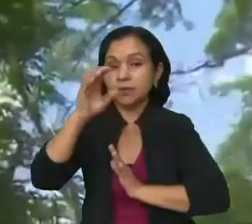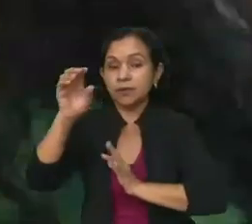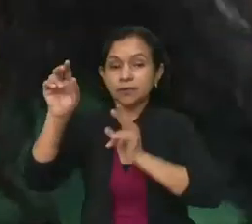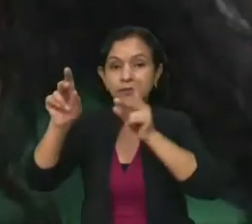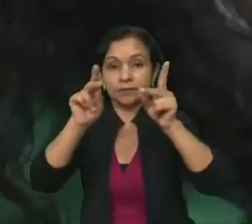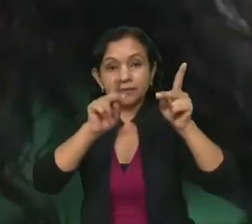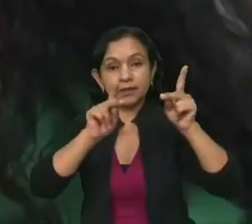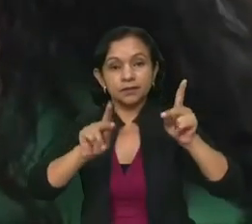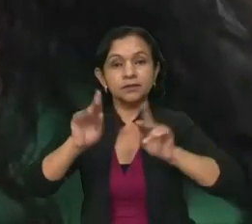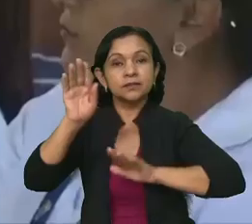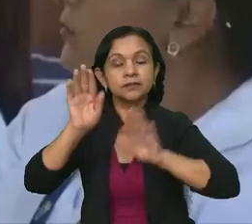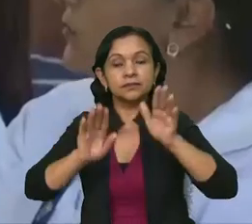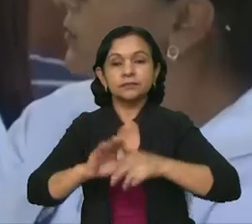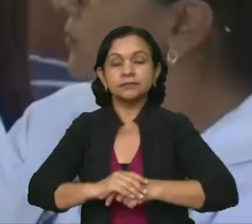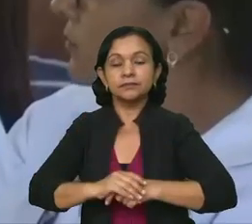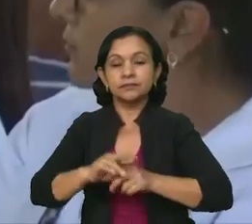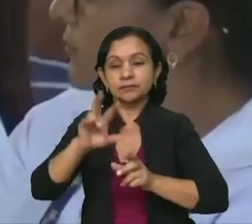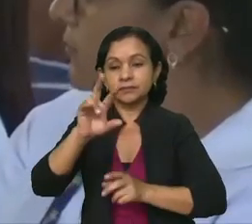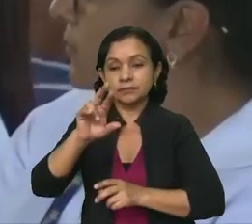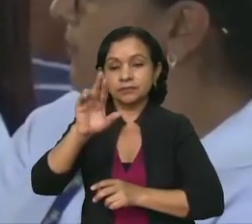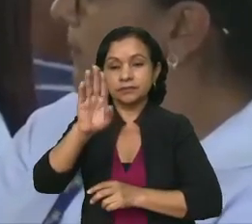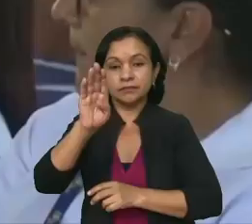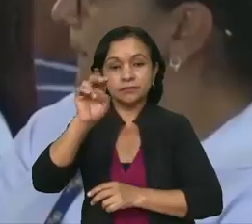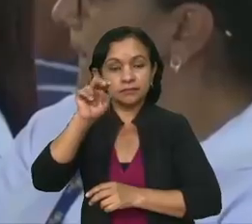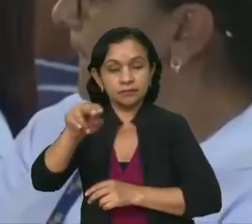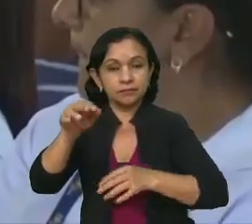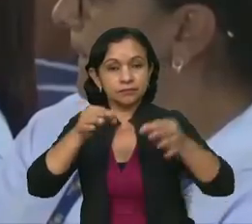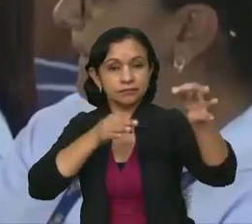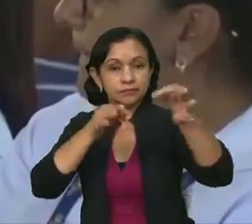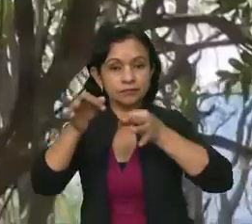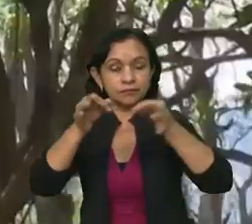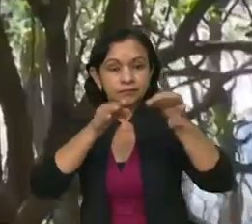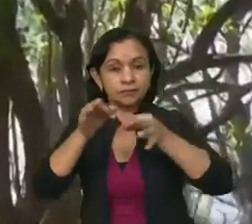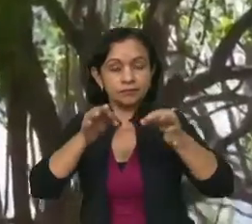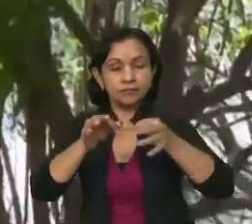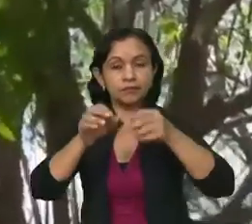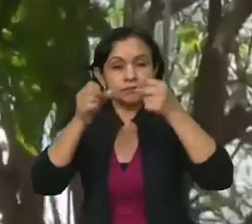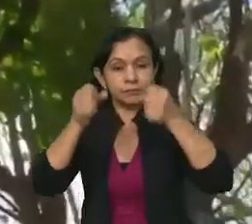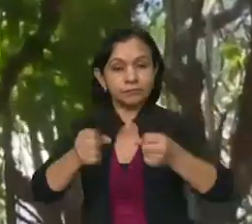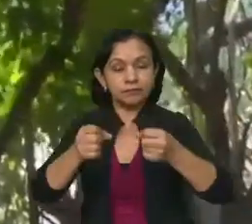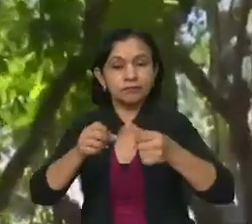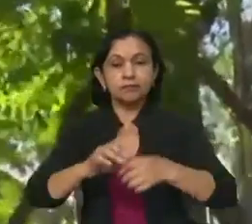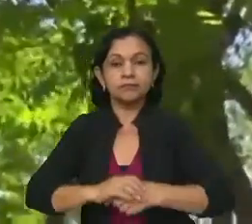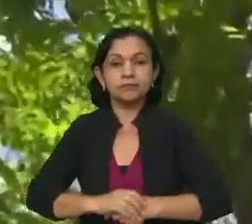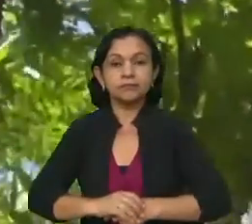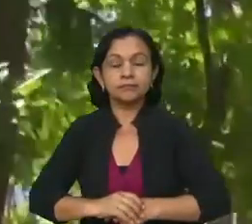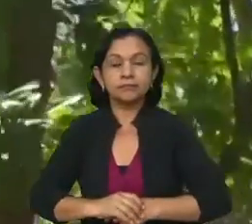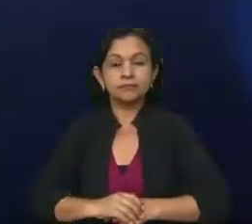protagonistas. Con cámara de Rubén Castro, informó para el canal parlamentario Jonathan Castro.